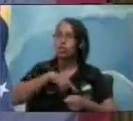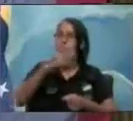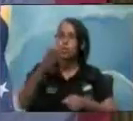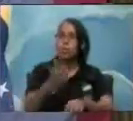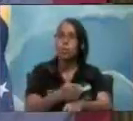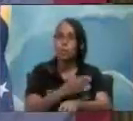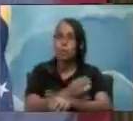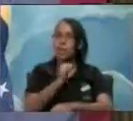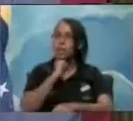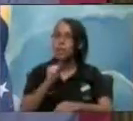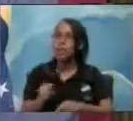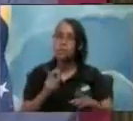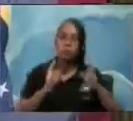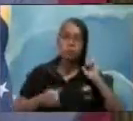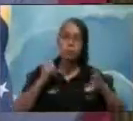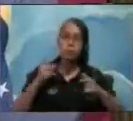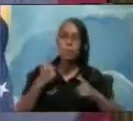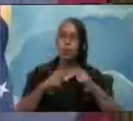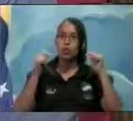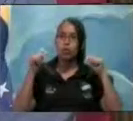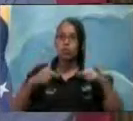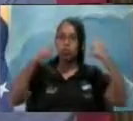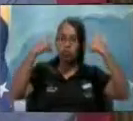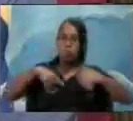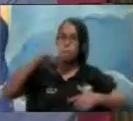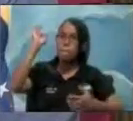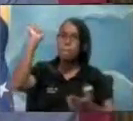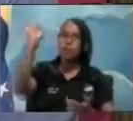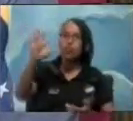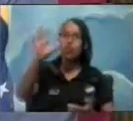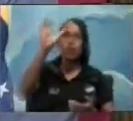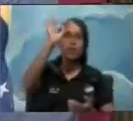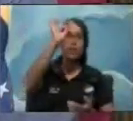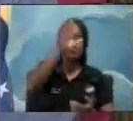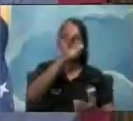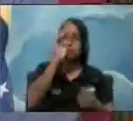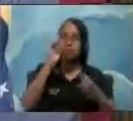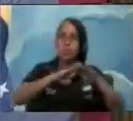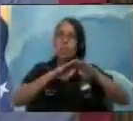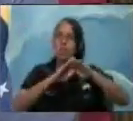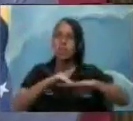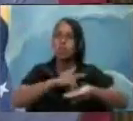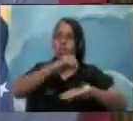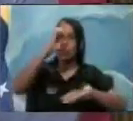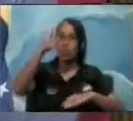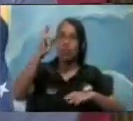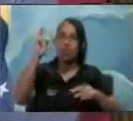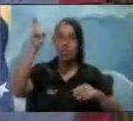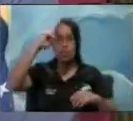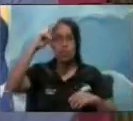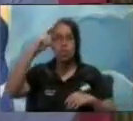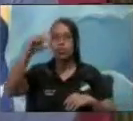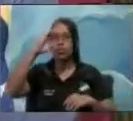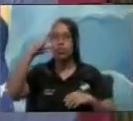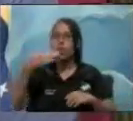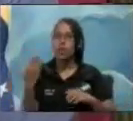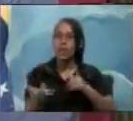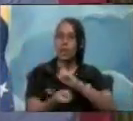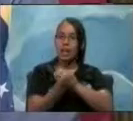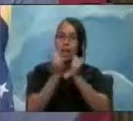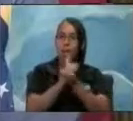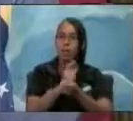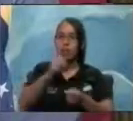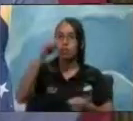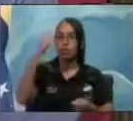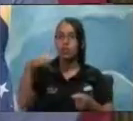antes éramos delincuentes, pero hoy somos pastores, ministros del Señor. Están reconociendo que hay un Dios que cambia. Están reconociendo que